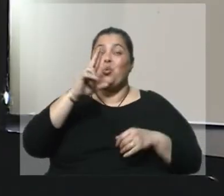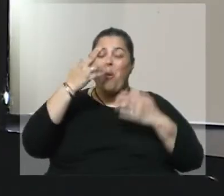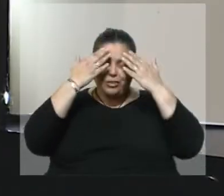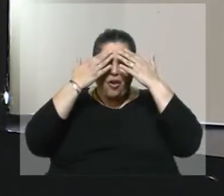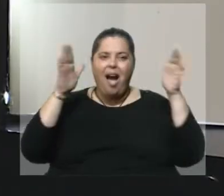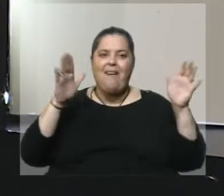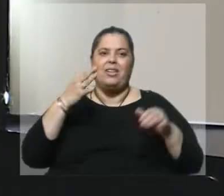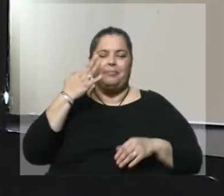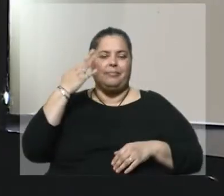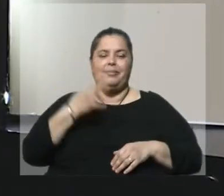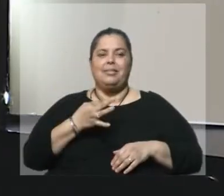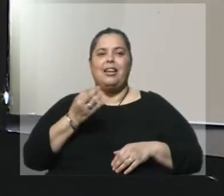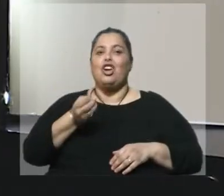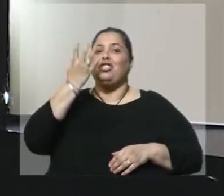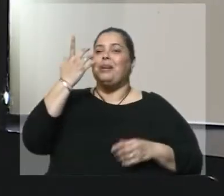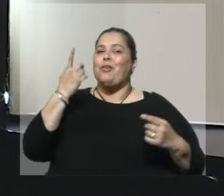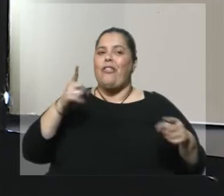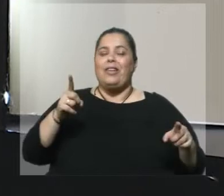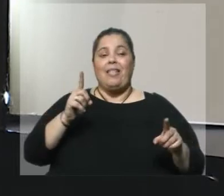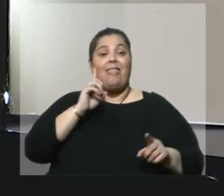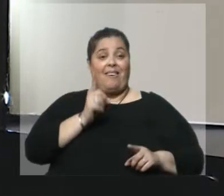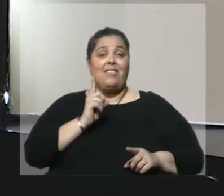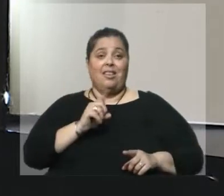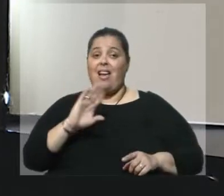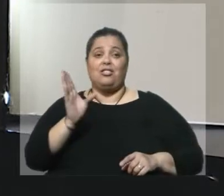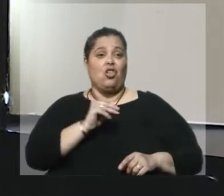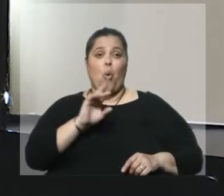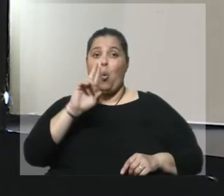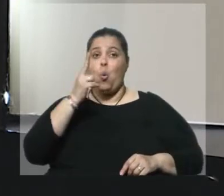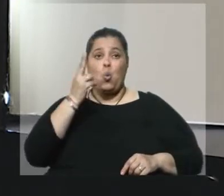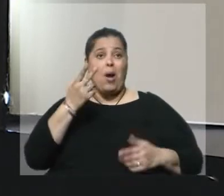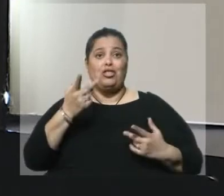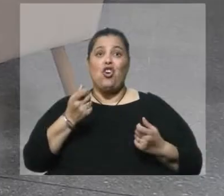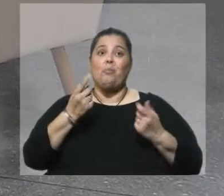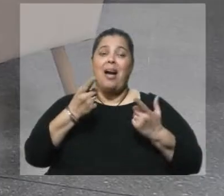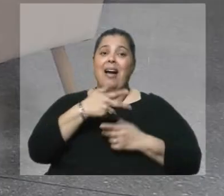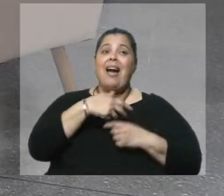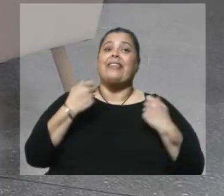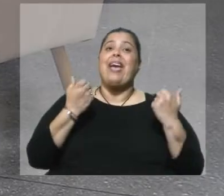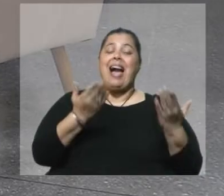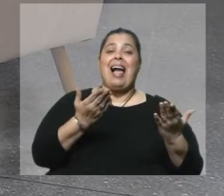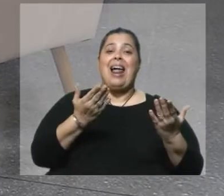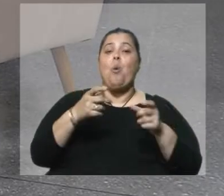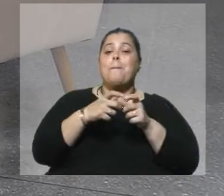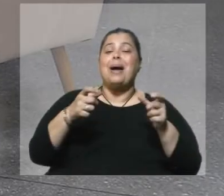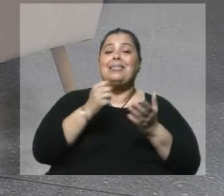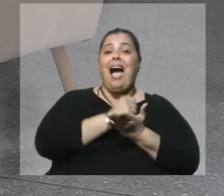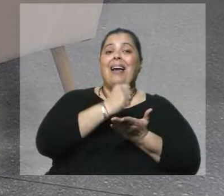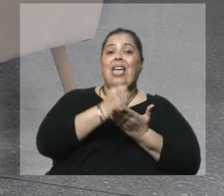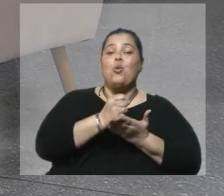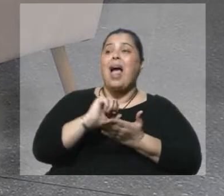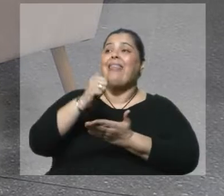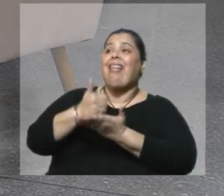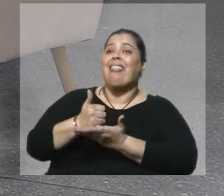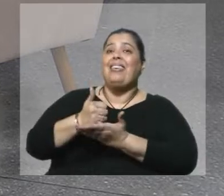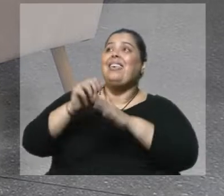de muchas cosas. Sí, yo creo sí. que sería necesario que a todos los uruguayos le regalaran un pasaje y una estadía por el mundo. Sí, ahora el domingo...